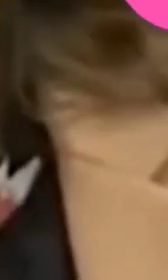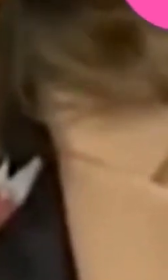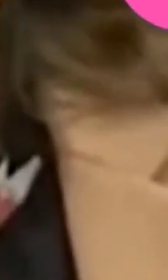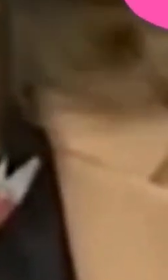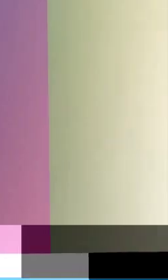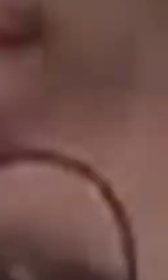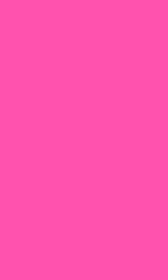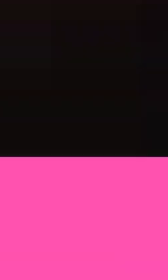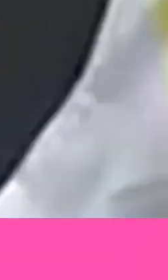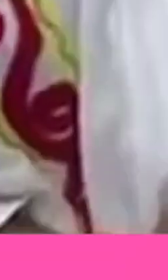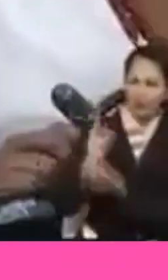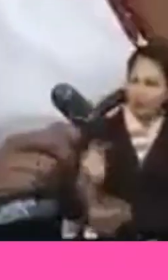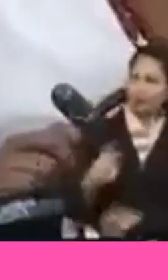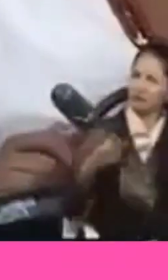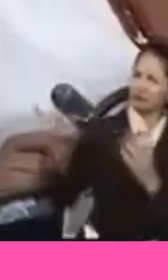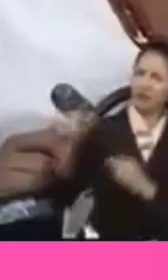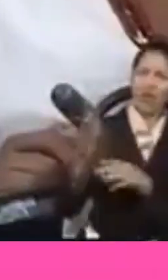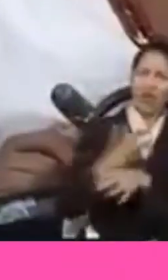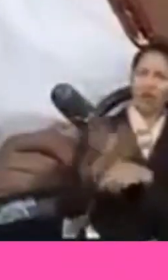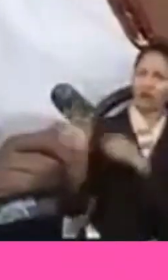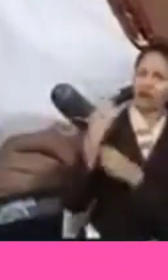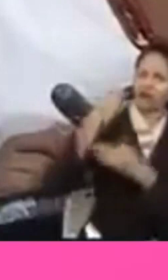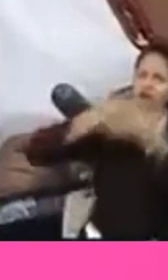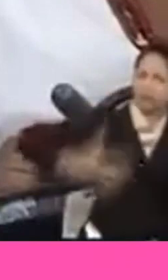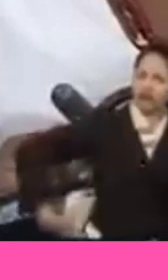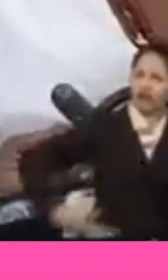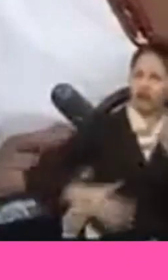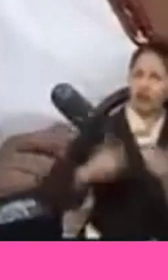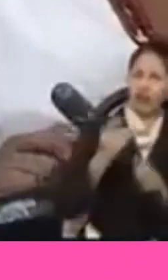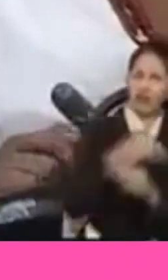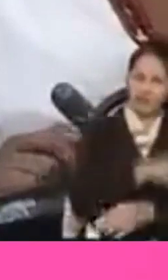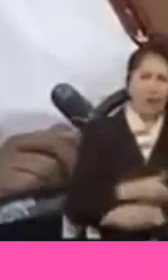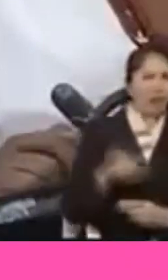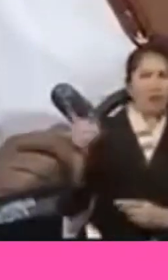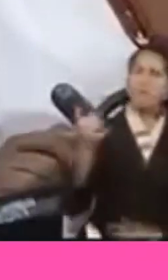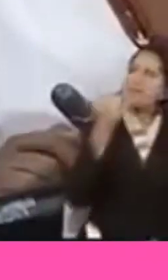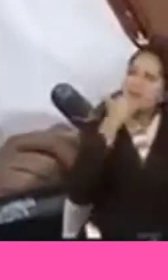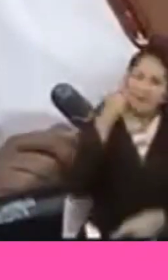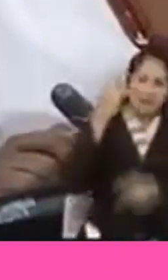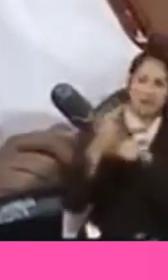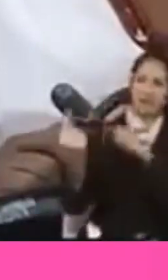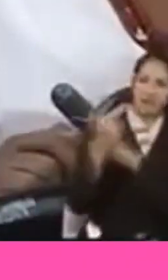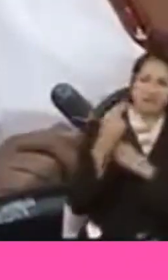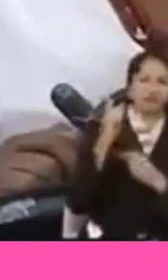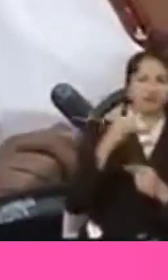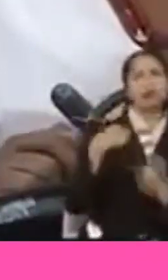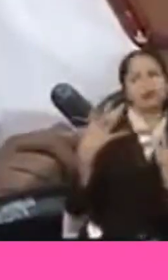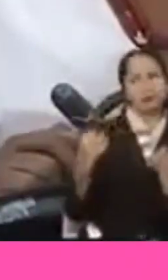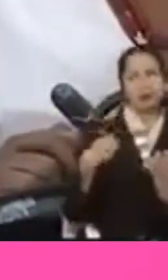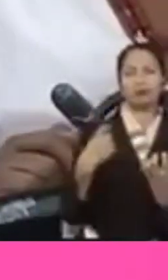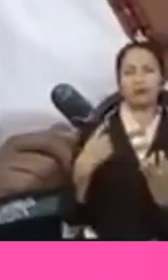salir a desmentirla. La cifra que da la senadora Paloma de verdad es completamente desacertada. Nosotros, que éramos